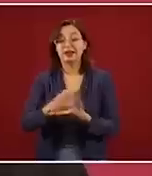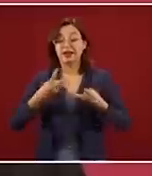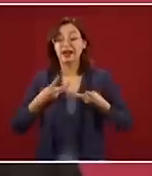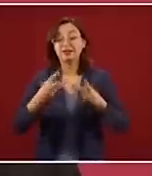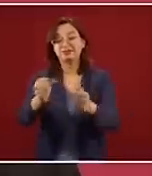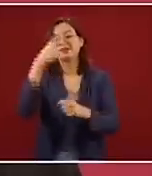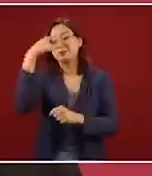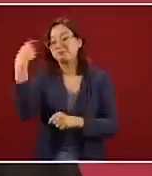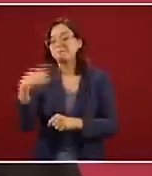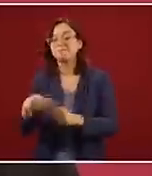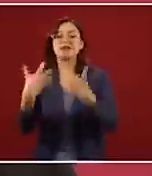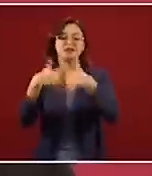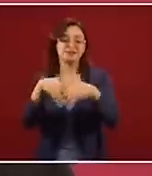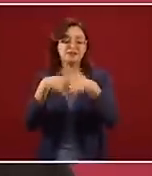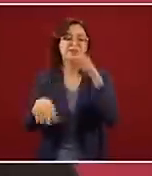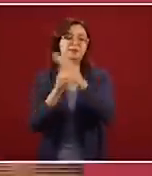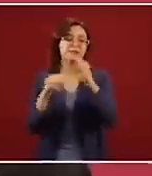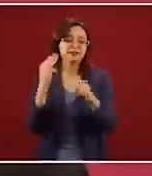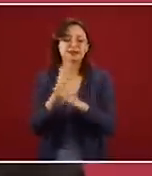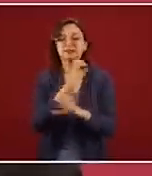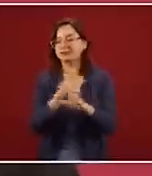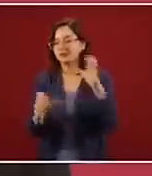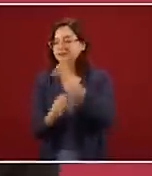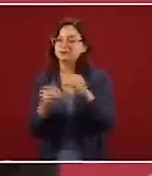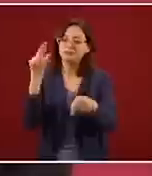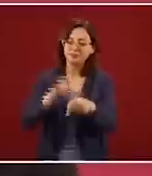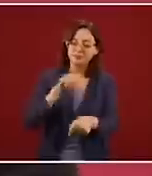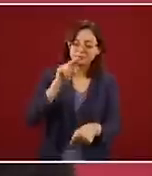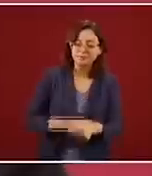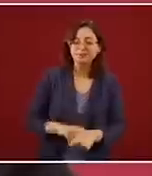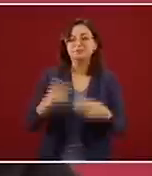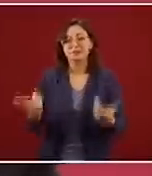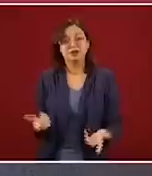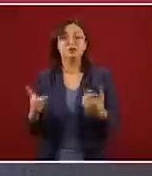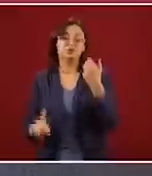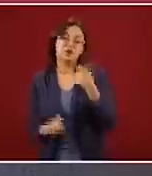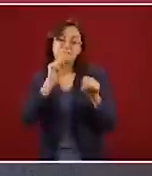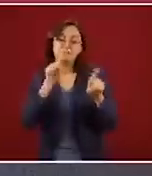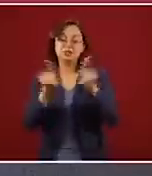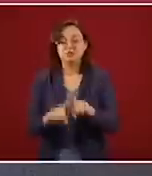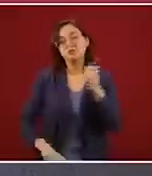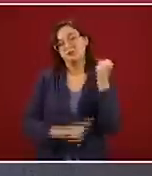la compra de equipos médicos. Además, es ayudar a resolver un problema,